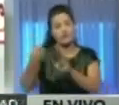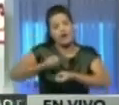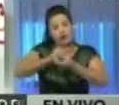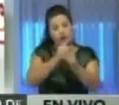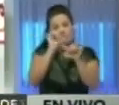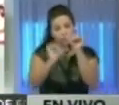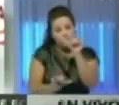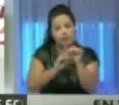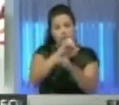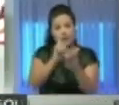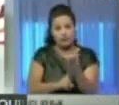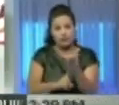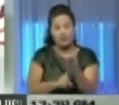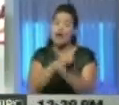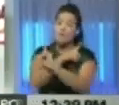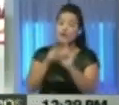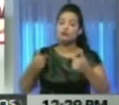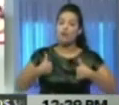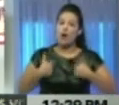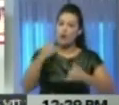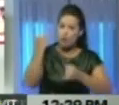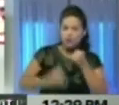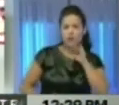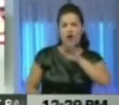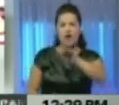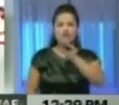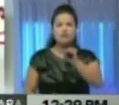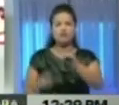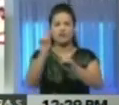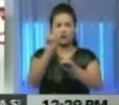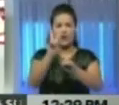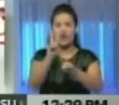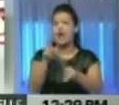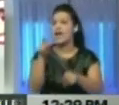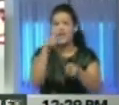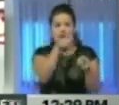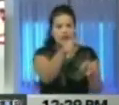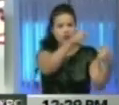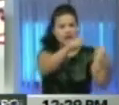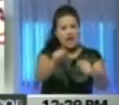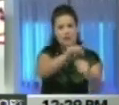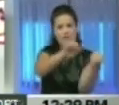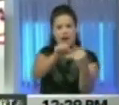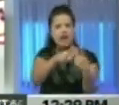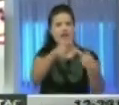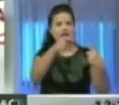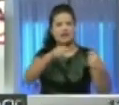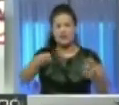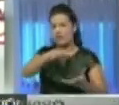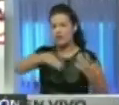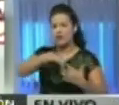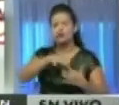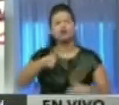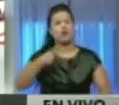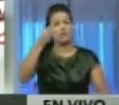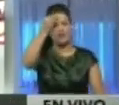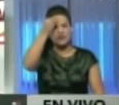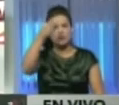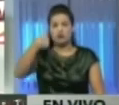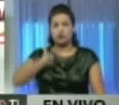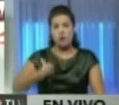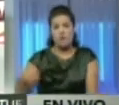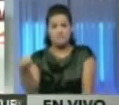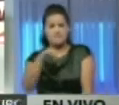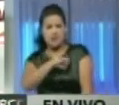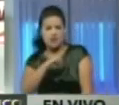Venezuela, a pesar de las dificultades y a pesar de lo que hagan, no hay en este país alguien que pueda amedrentar